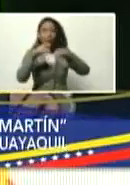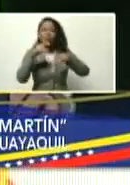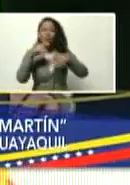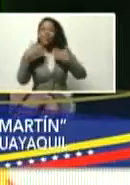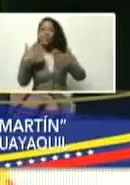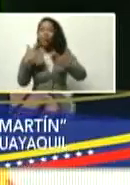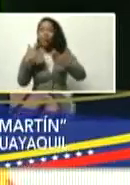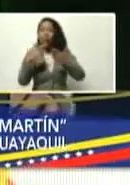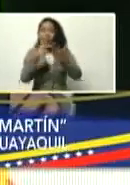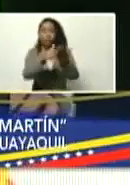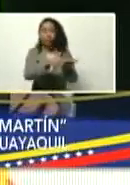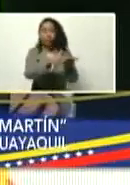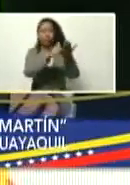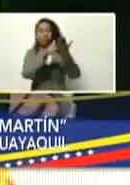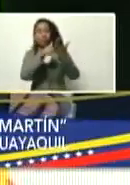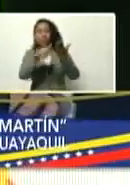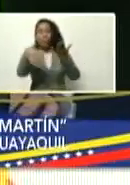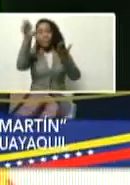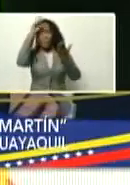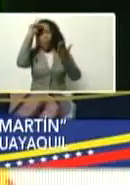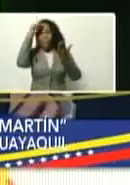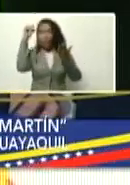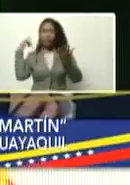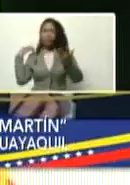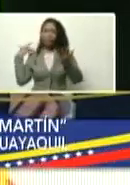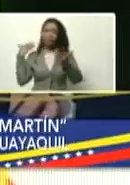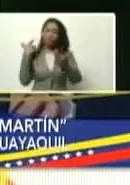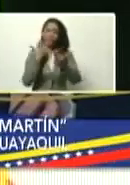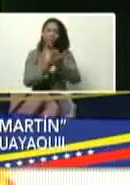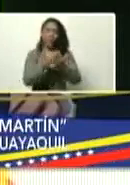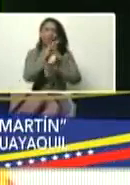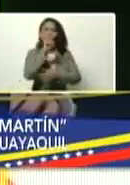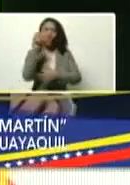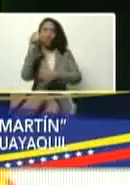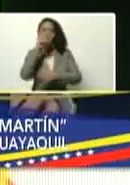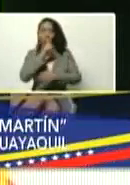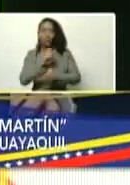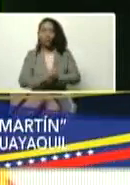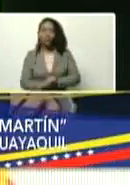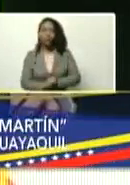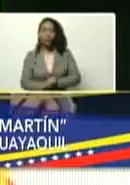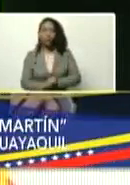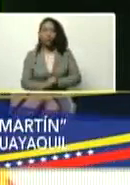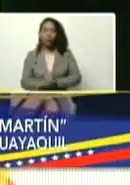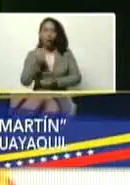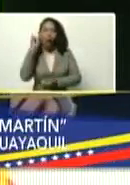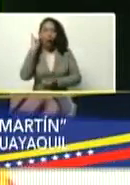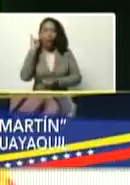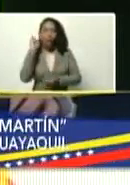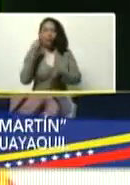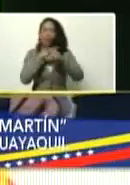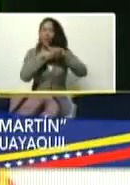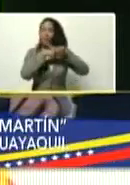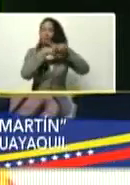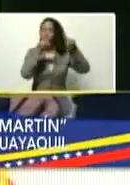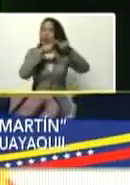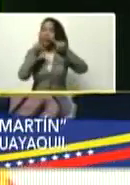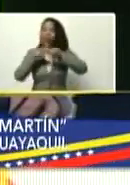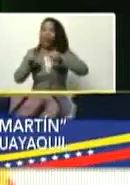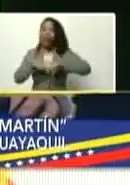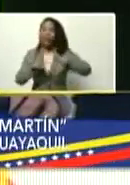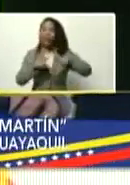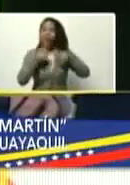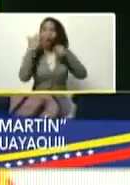nos ha transmitido durante 200 años está en la diferencia,